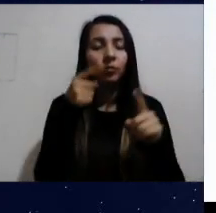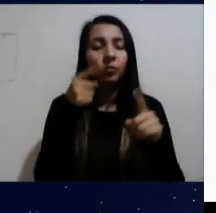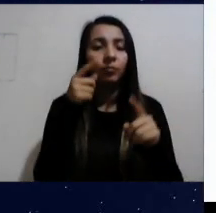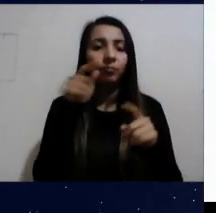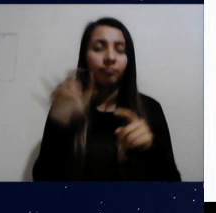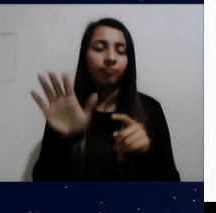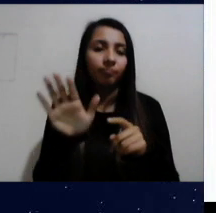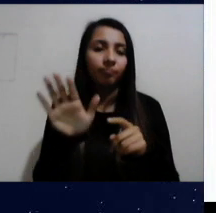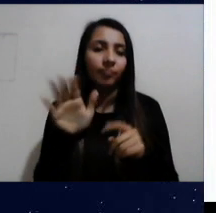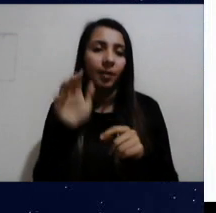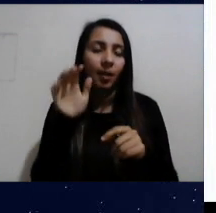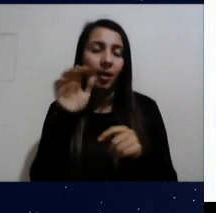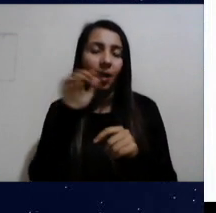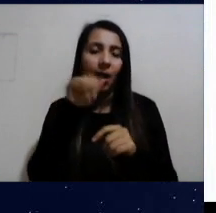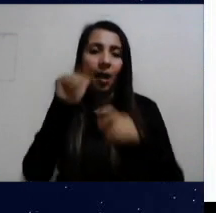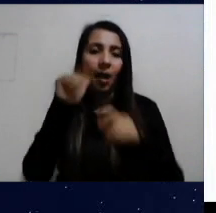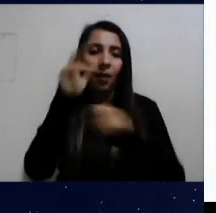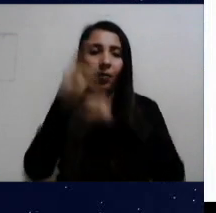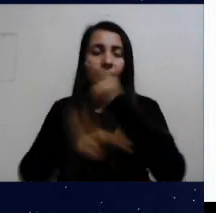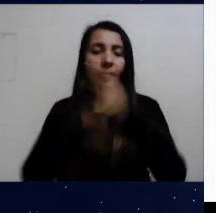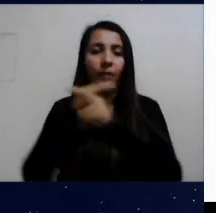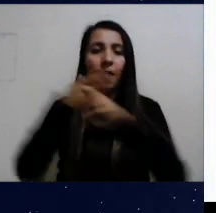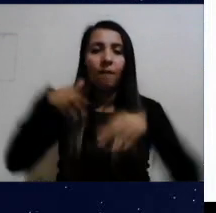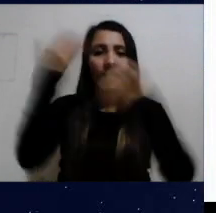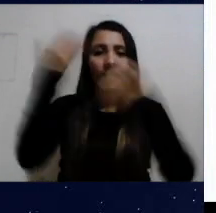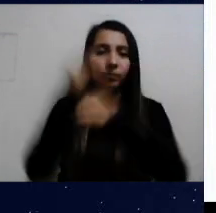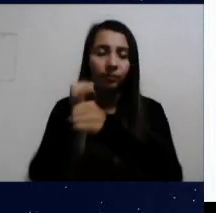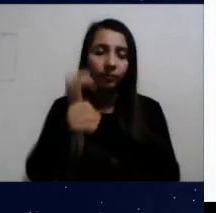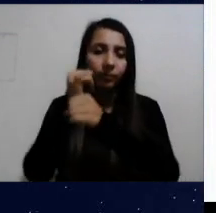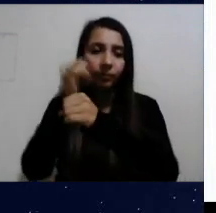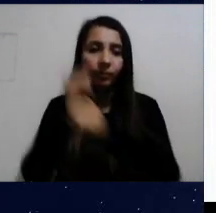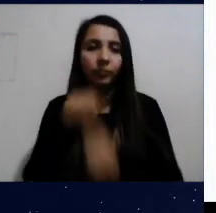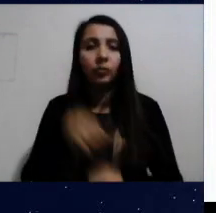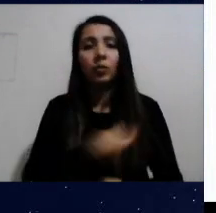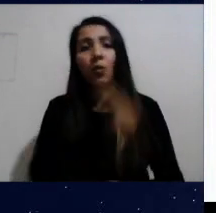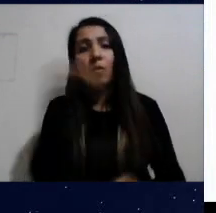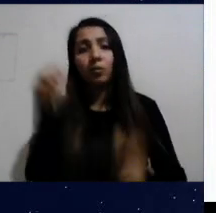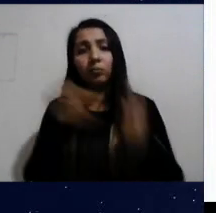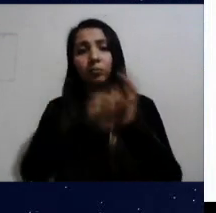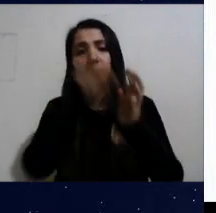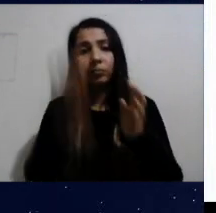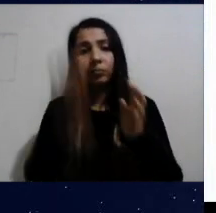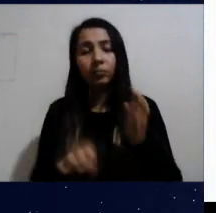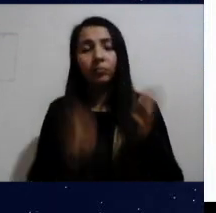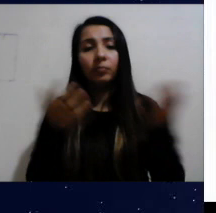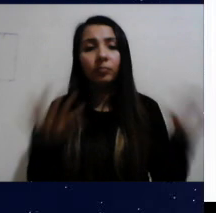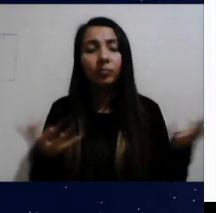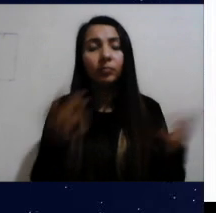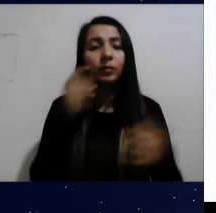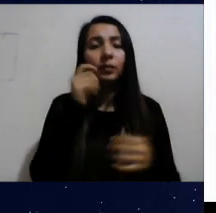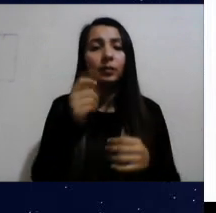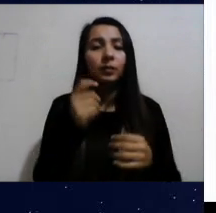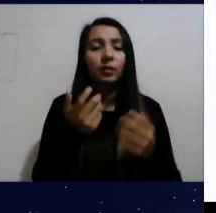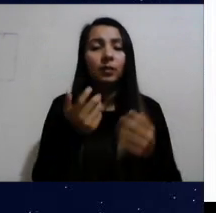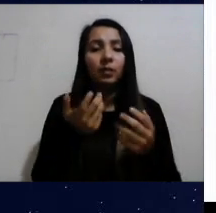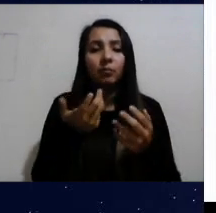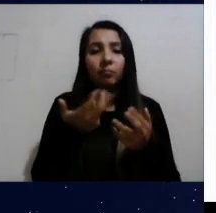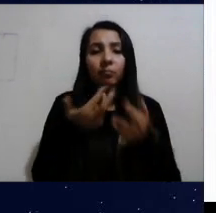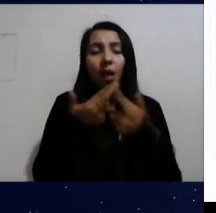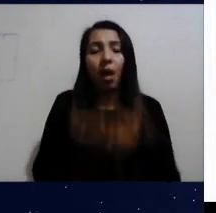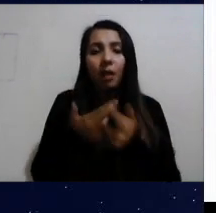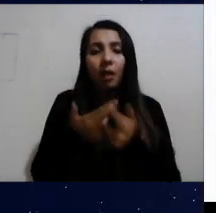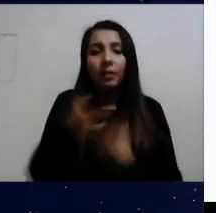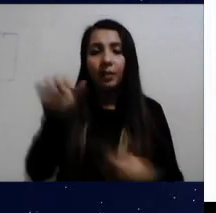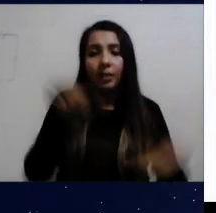ejemplo, pues, tiene que ver con las abundancias químicas en las galaxias. No nos vamos a ir al comienzo del universo, quedémonos